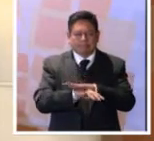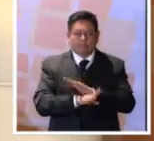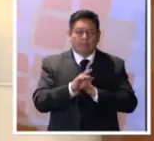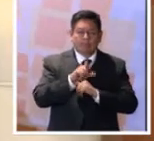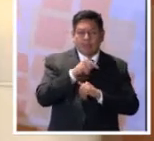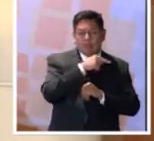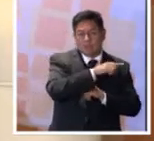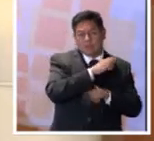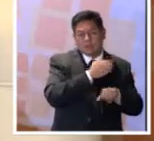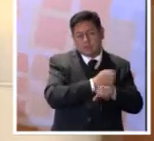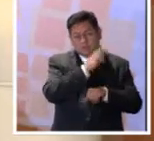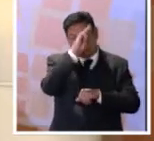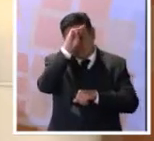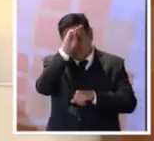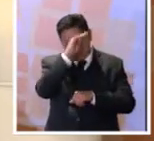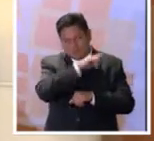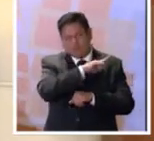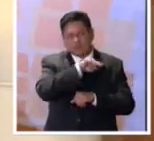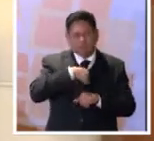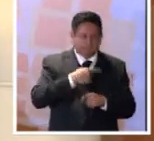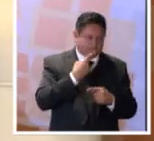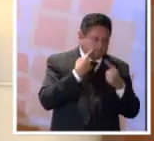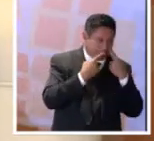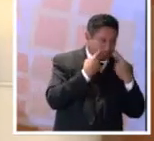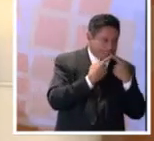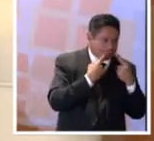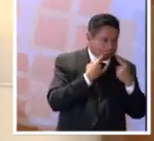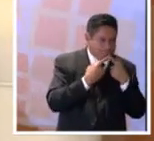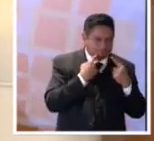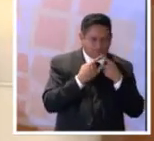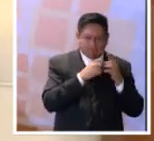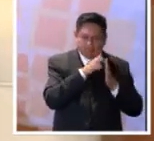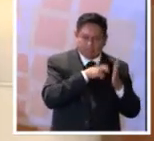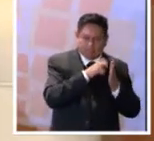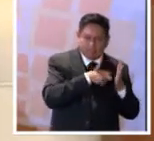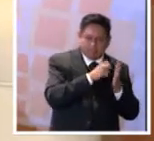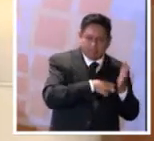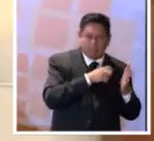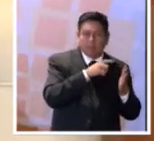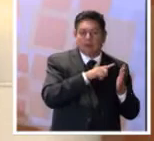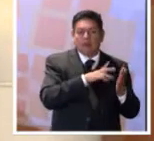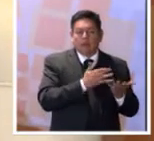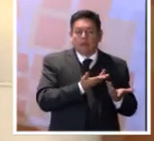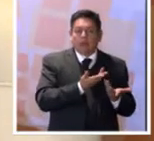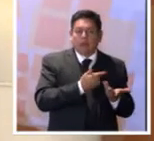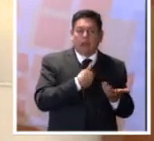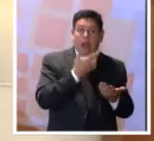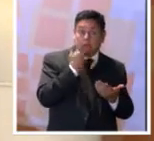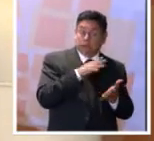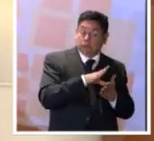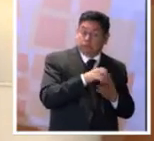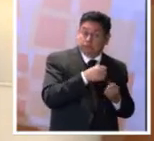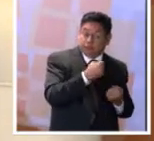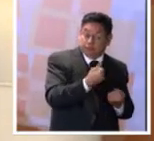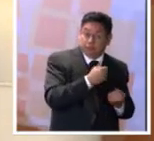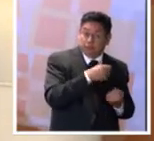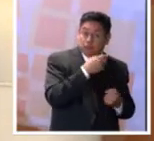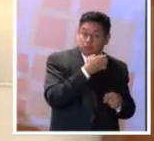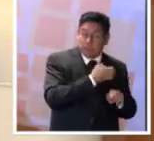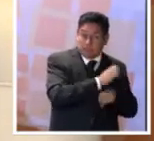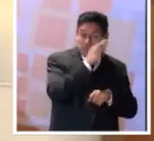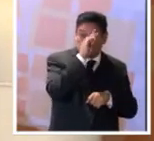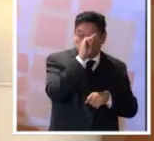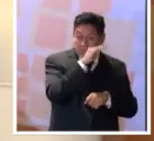como lo he manifestado yo, en una primera revisión federal de las decisiones primeras de lo local, que son muy, muy